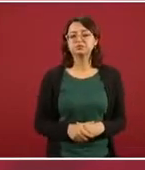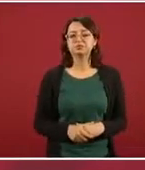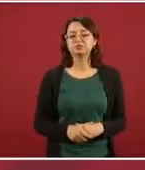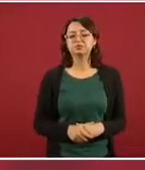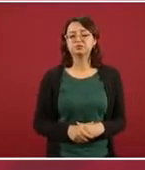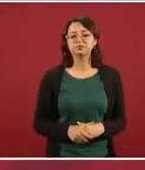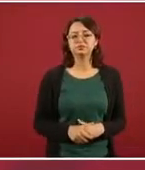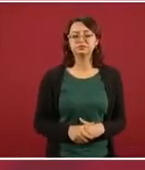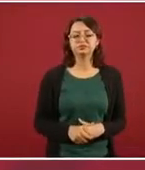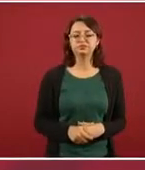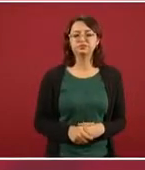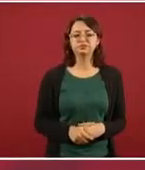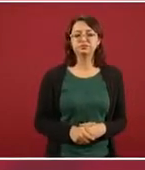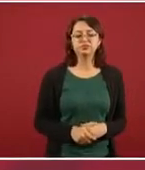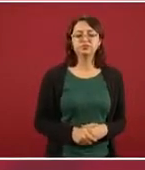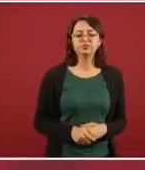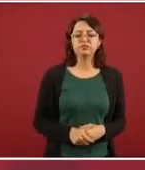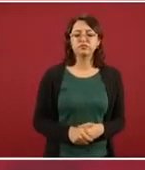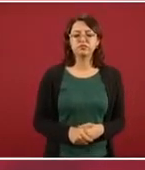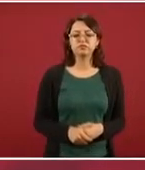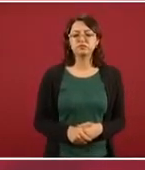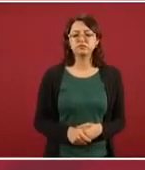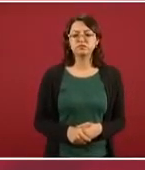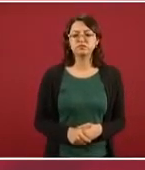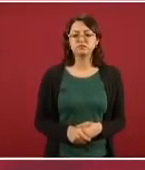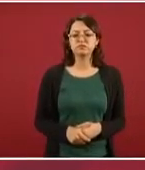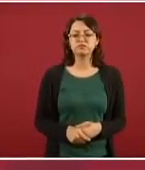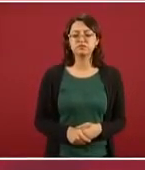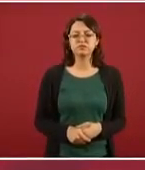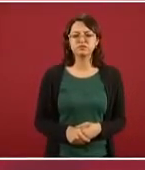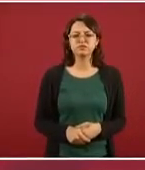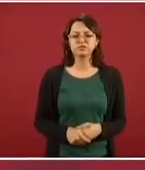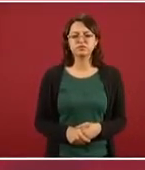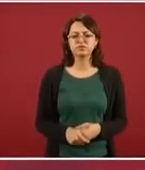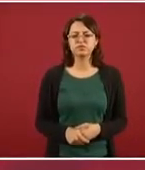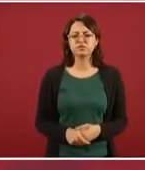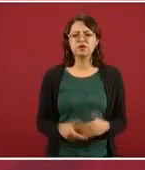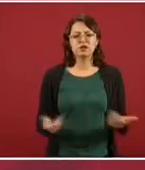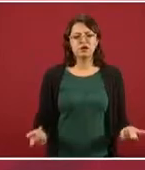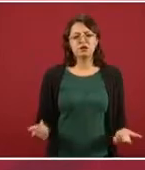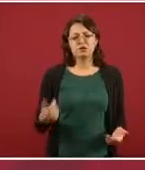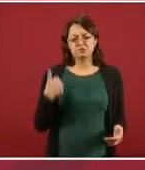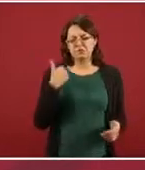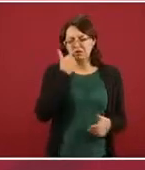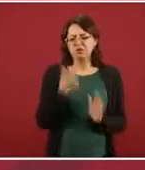la República. Esto lo subrayo